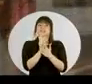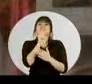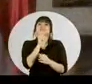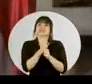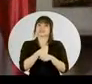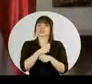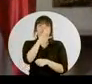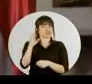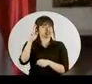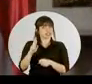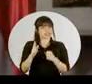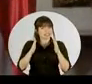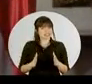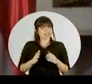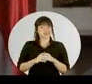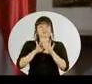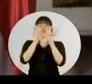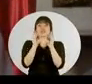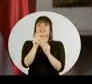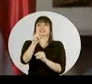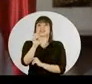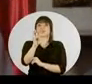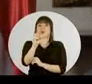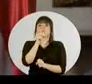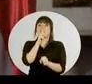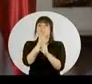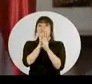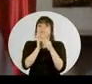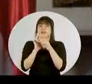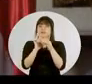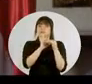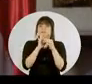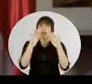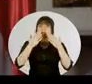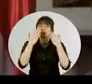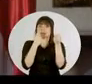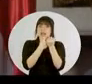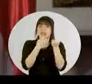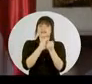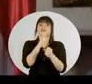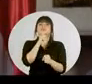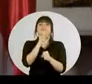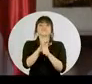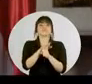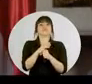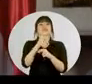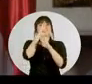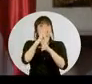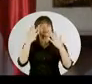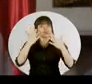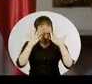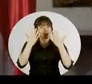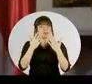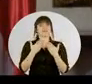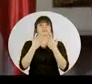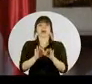diseñadas por costarricenses. Un total de 140 compromisos socioambientales garantizan el respeto al entorno